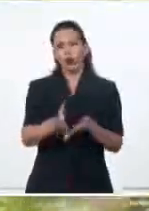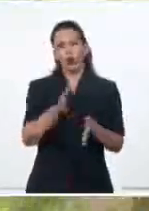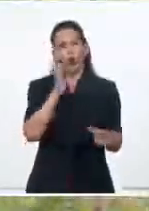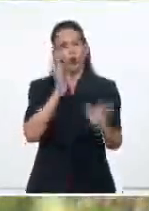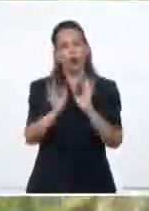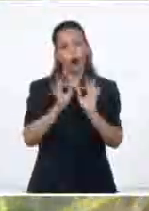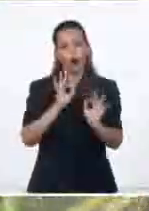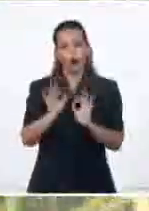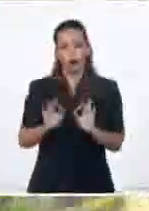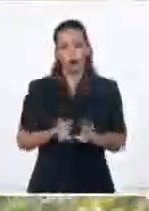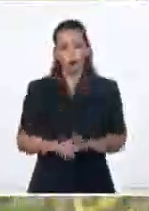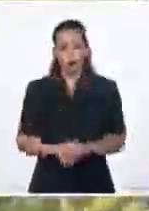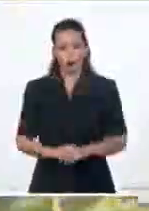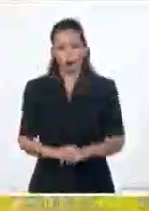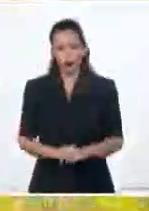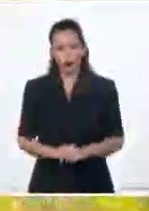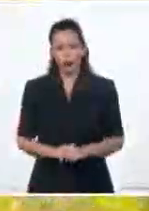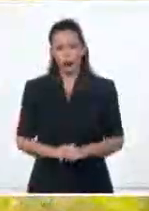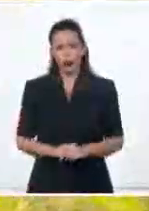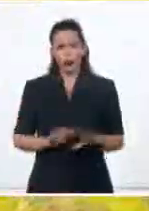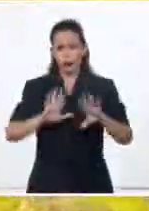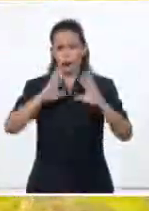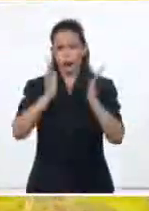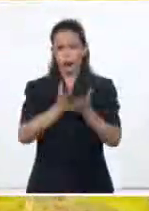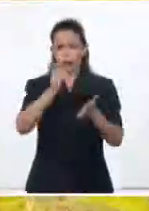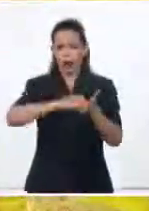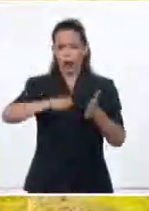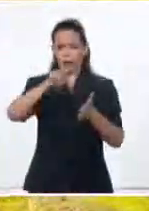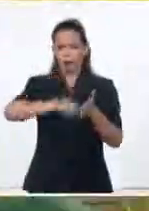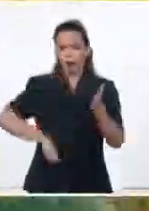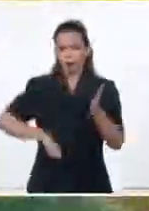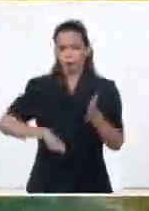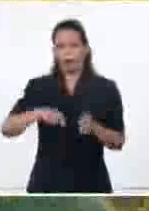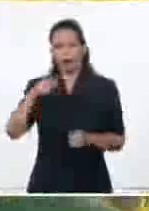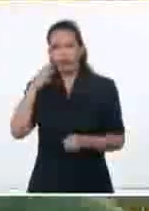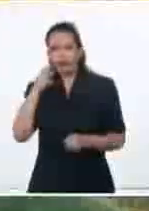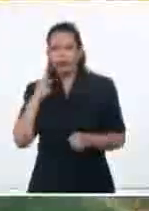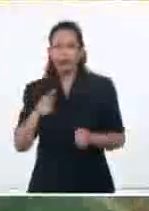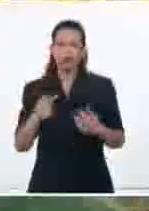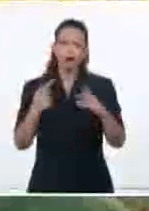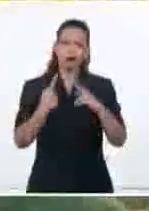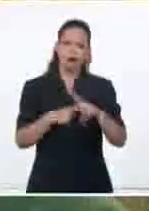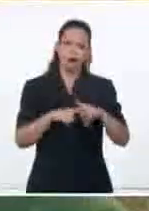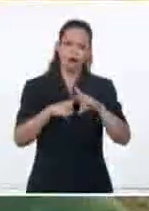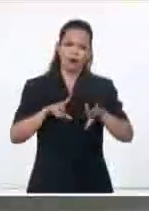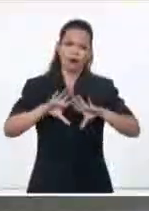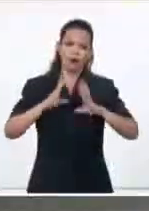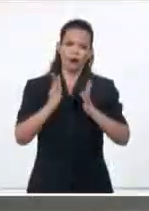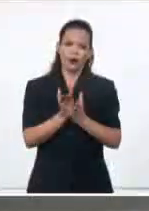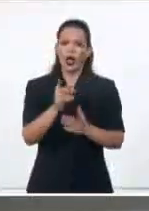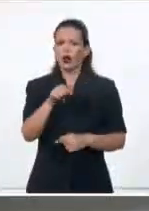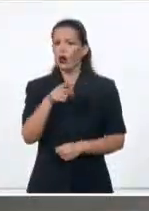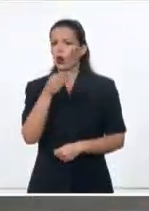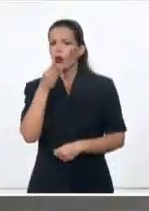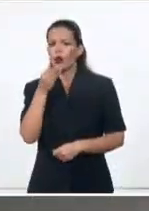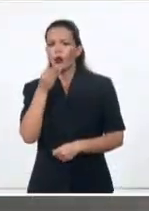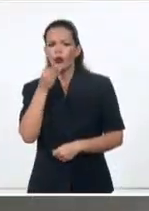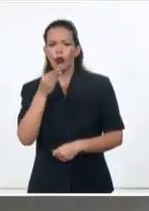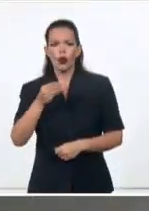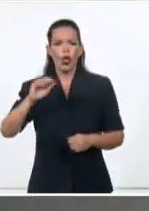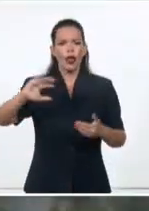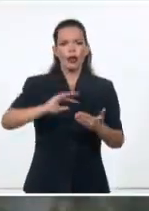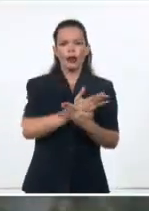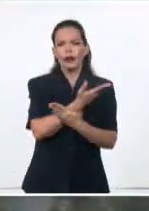operativo, dirigido sobre todo a la recuperación de muchas de las áreas afectadas. Allí, por ejemplo, no se puede extraer la madera quemada, ya que